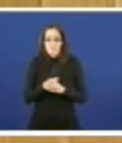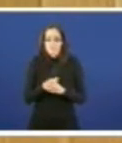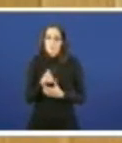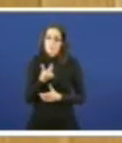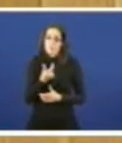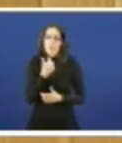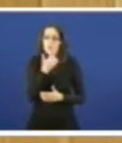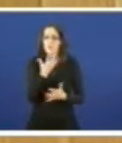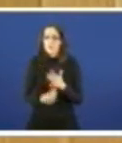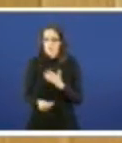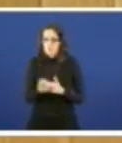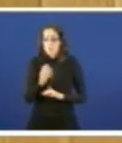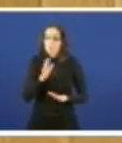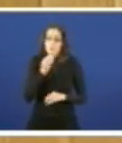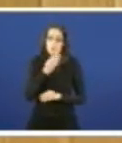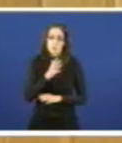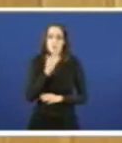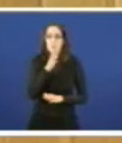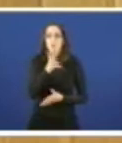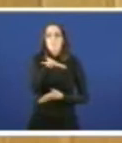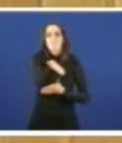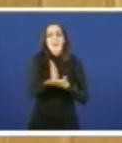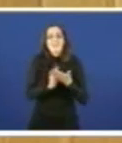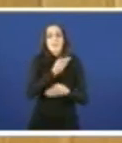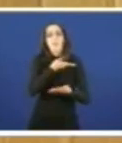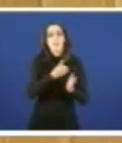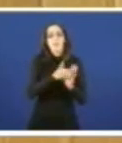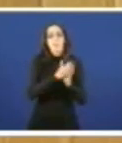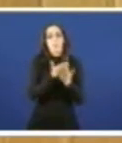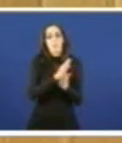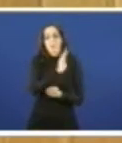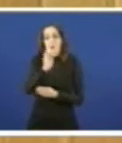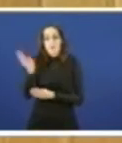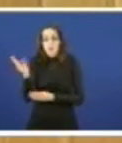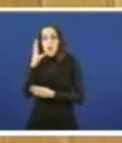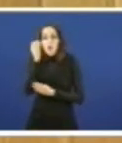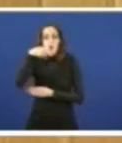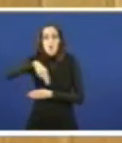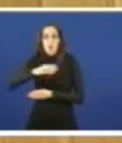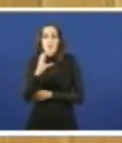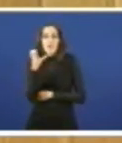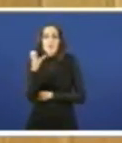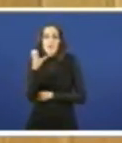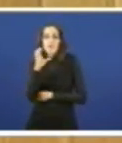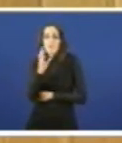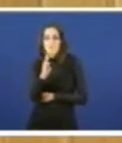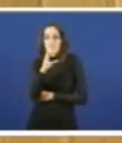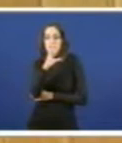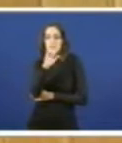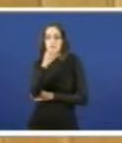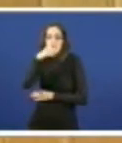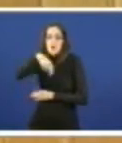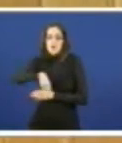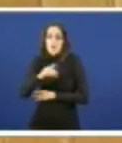unha parte da biblioteca que leva por nome Concepción Arenal. Consideramos que é completamente complementario e non queremos, dende logo, poñer